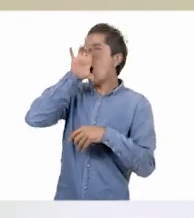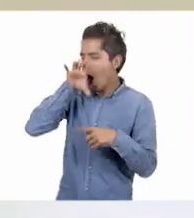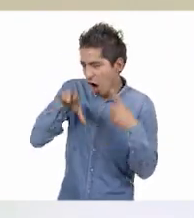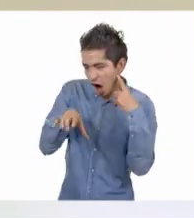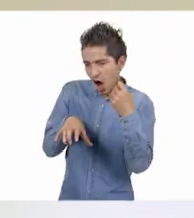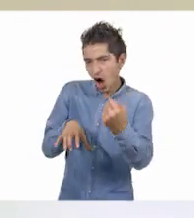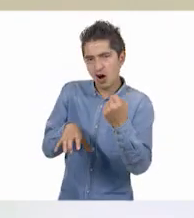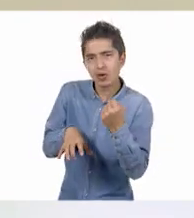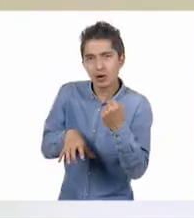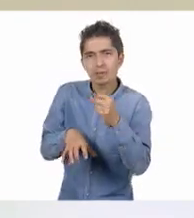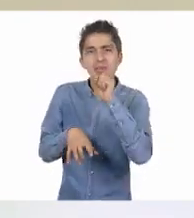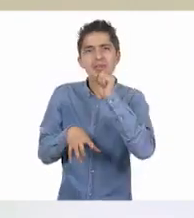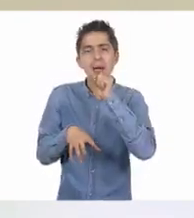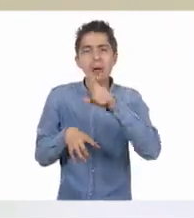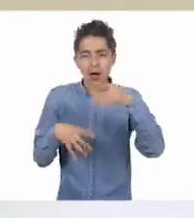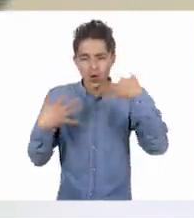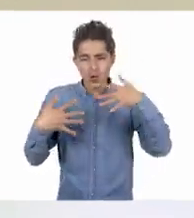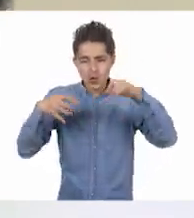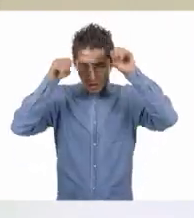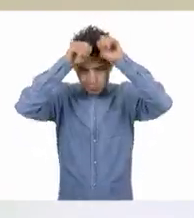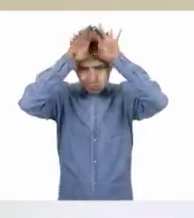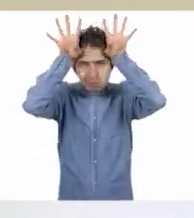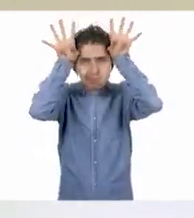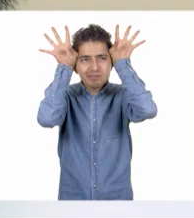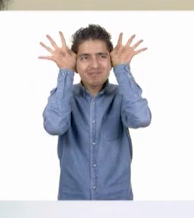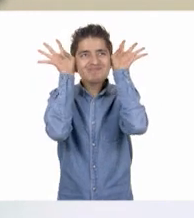Y su gran melena, así como la mía.